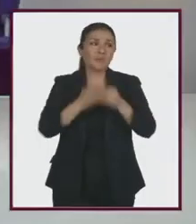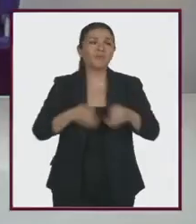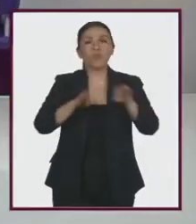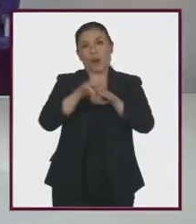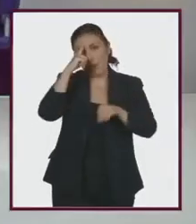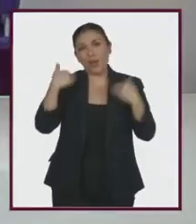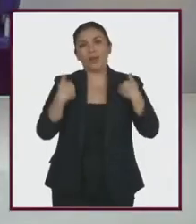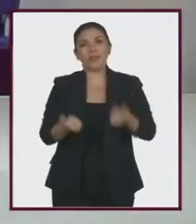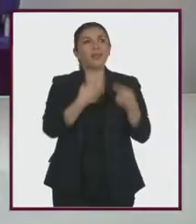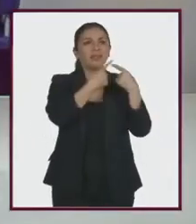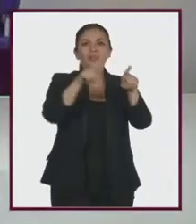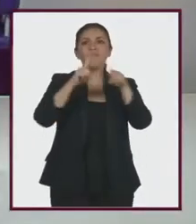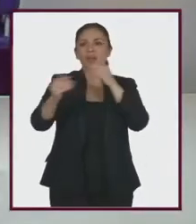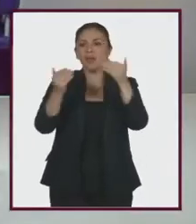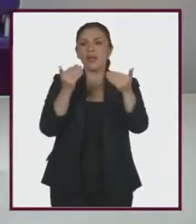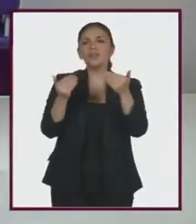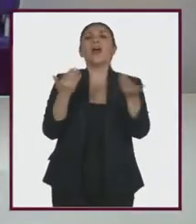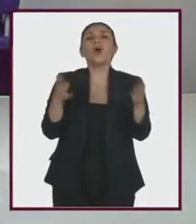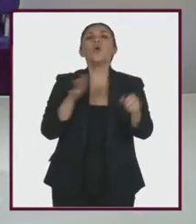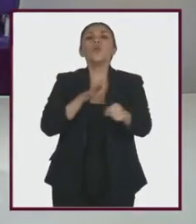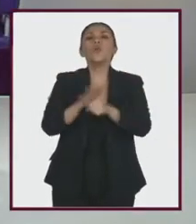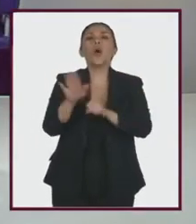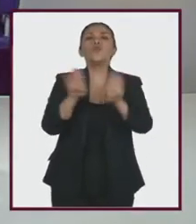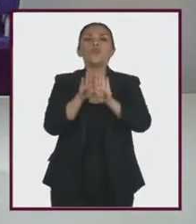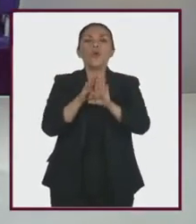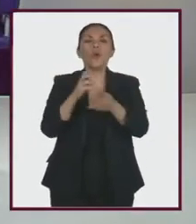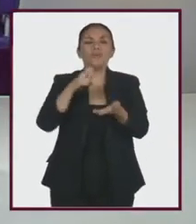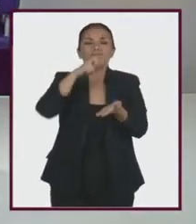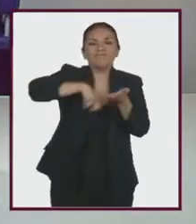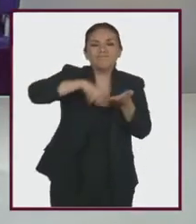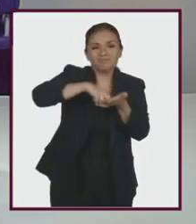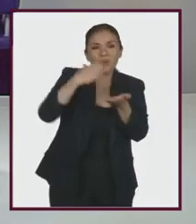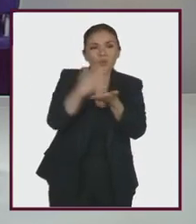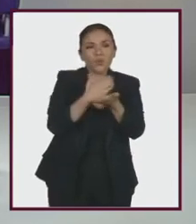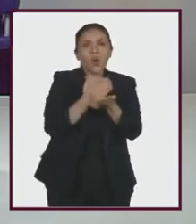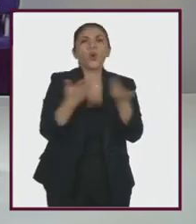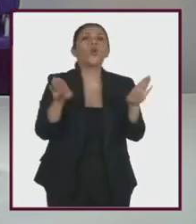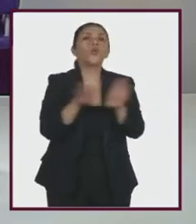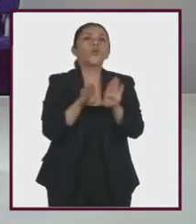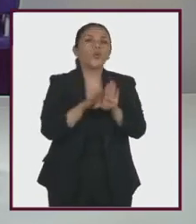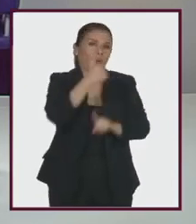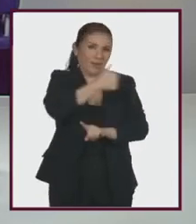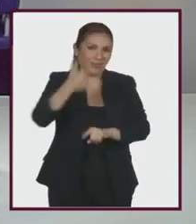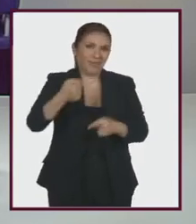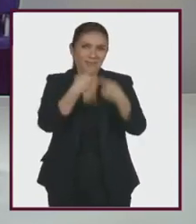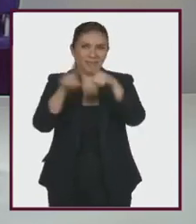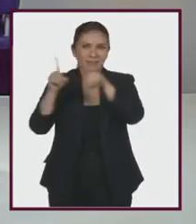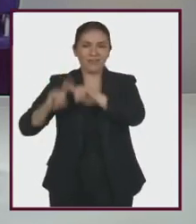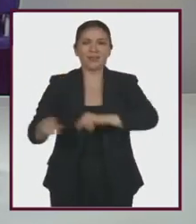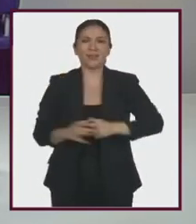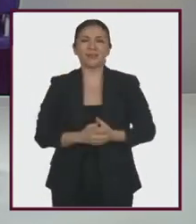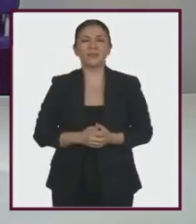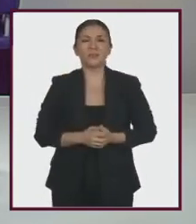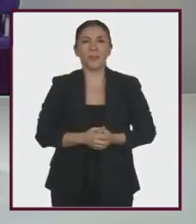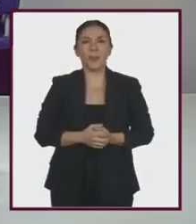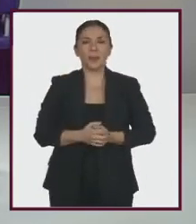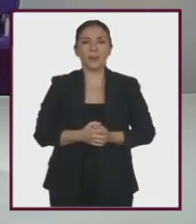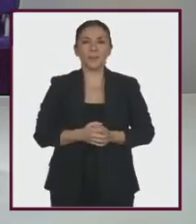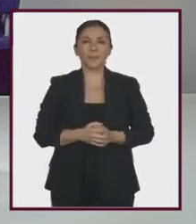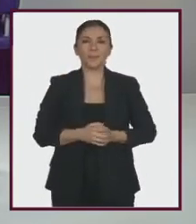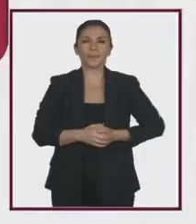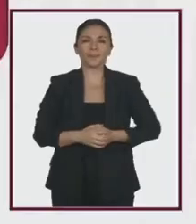diferenciar y saber qué tipo de tratamientos requerimos. La que sigue, por favor.